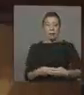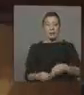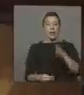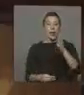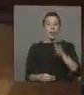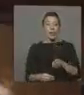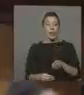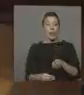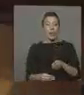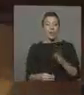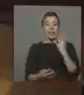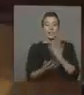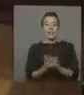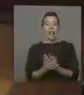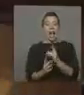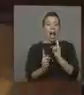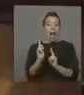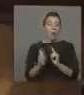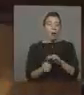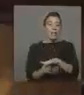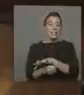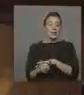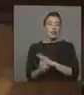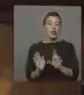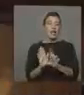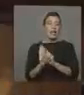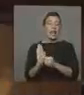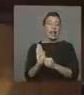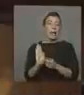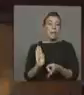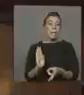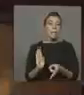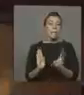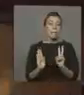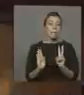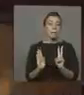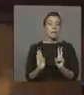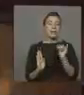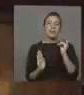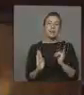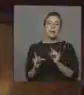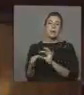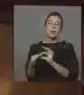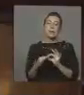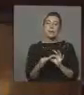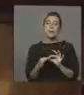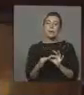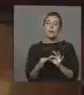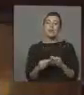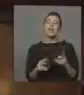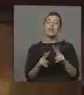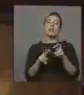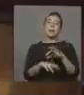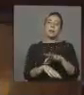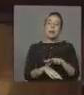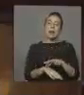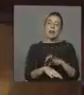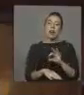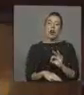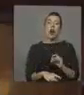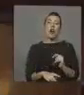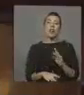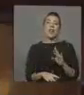debe estar en alguna de las situaciones en que la ley lo permita. Habitualmente estas causales suelen ser médicas o